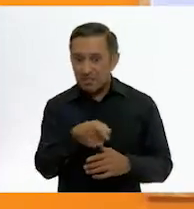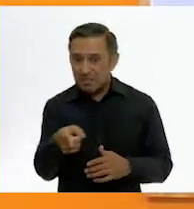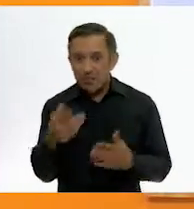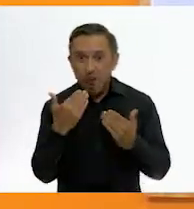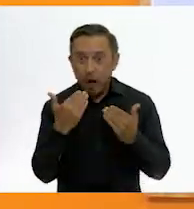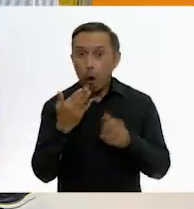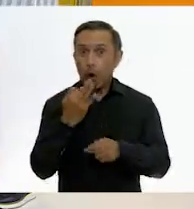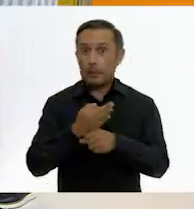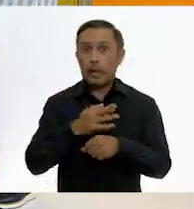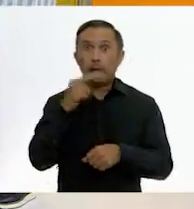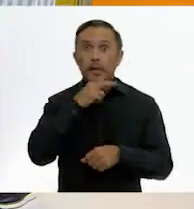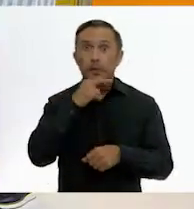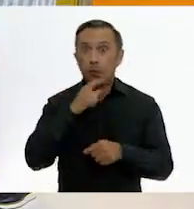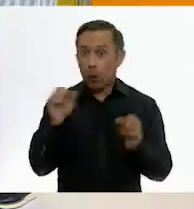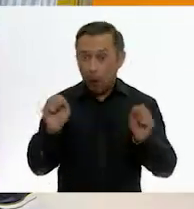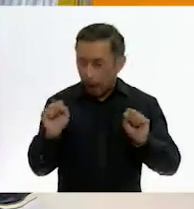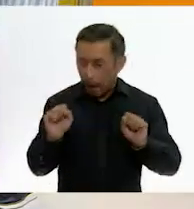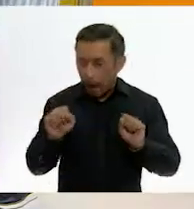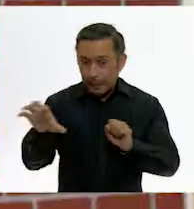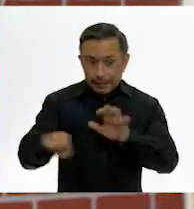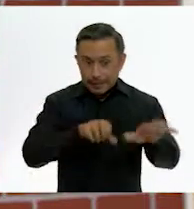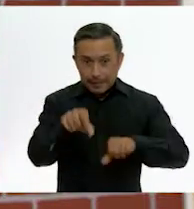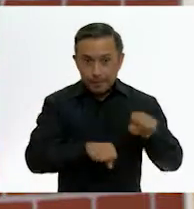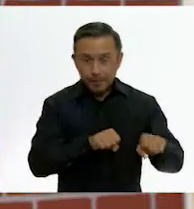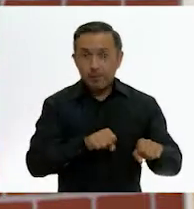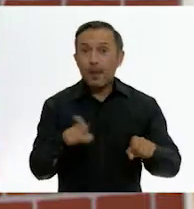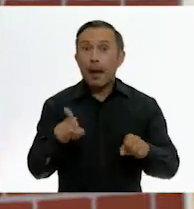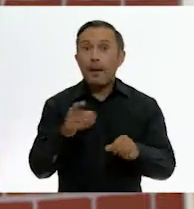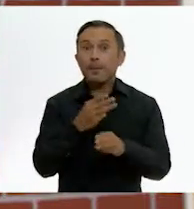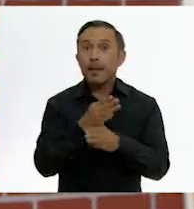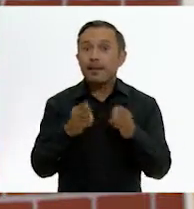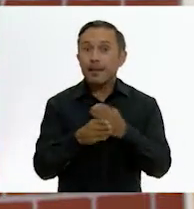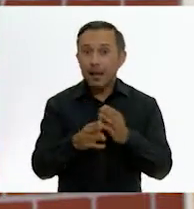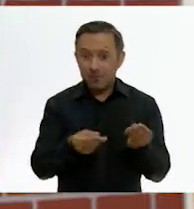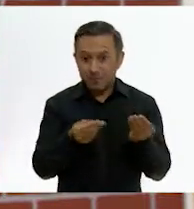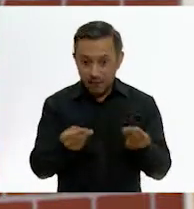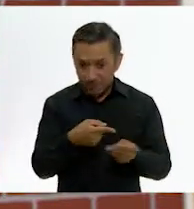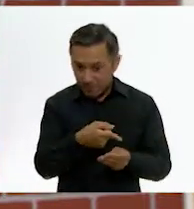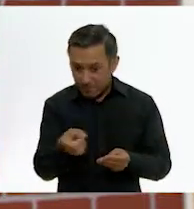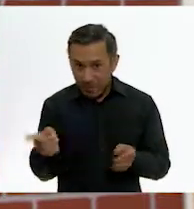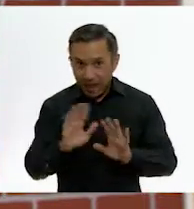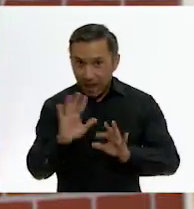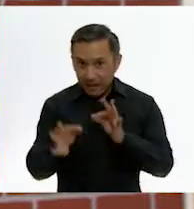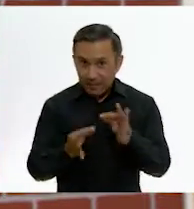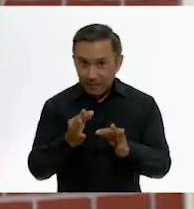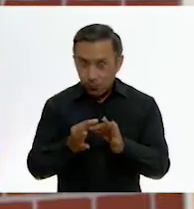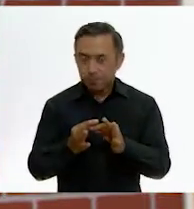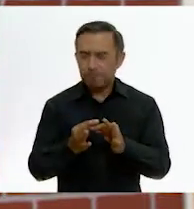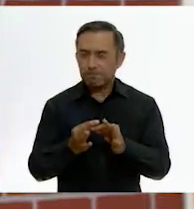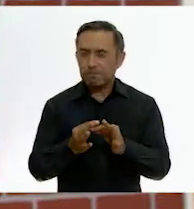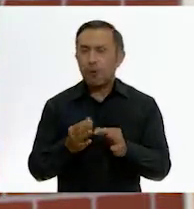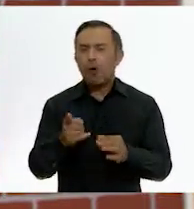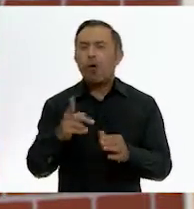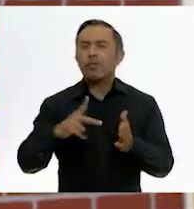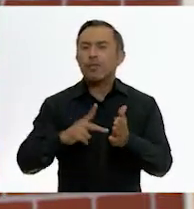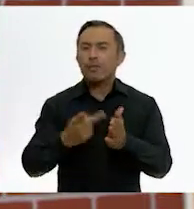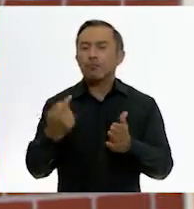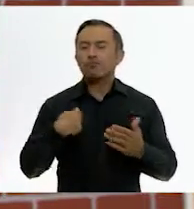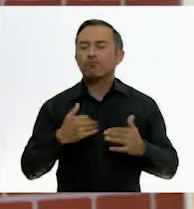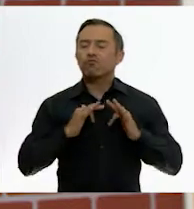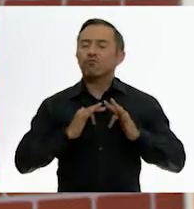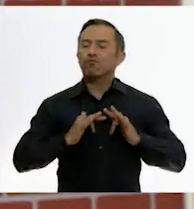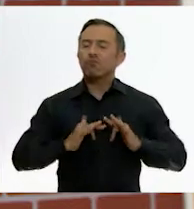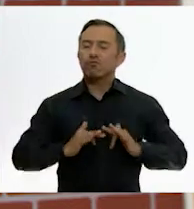momento si ya estás listo con todos tus materiales te invito a que nuevamente te pongas cómodo porque vamos a darle